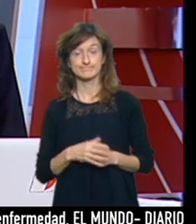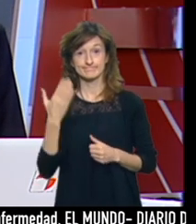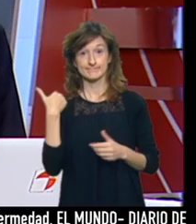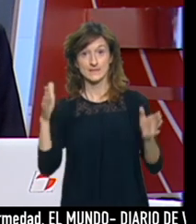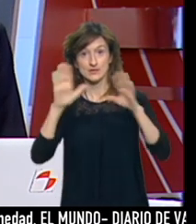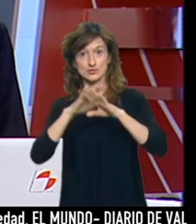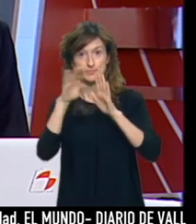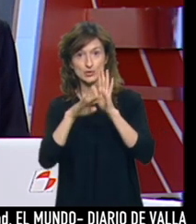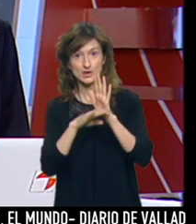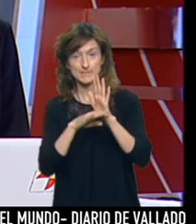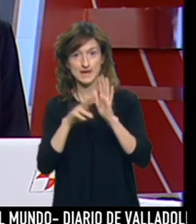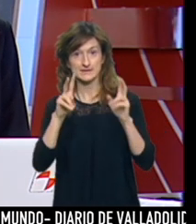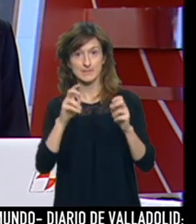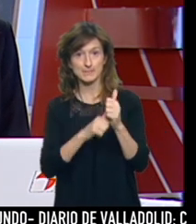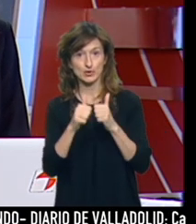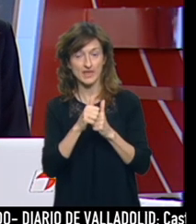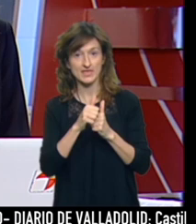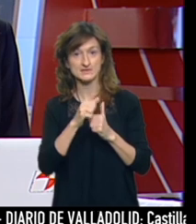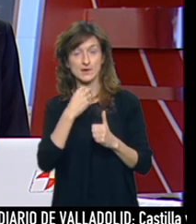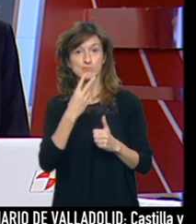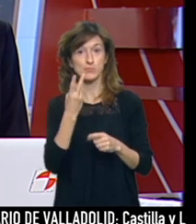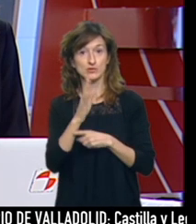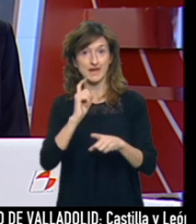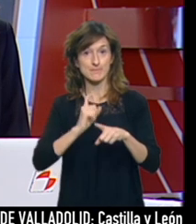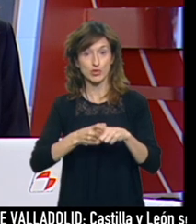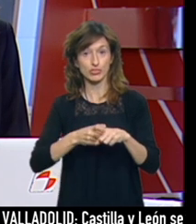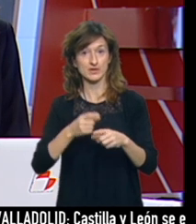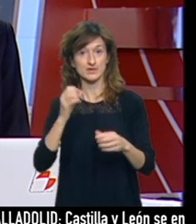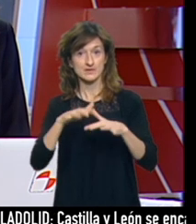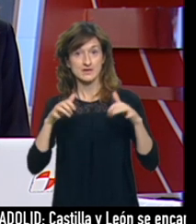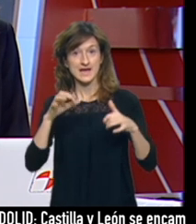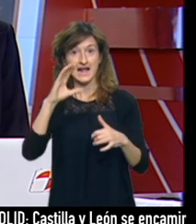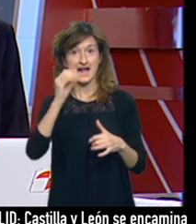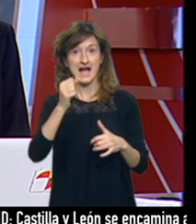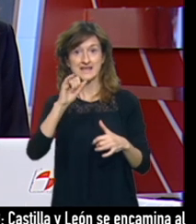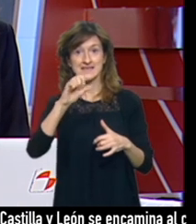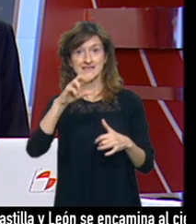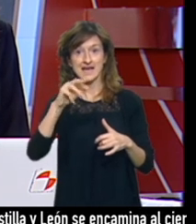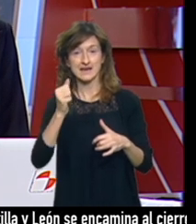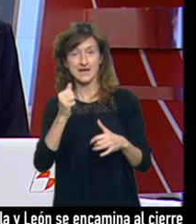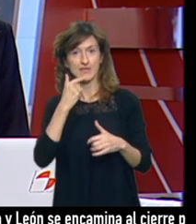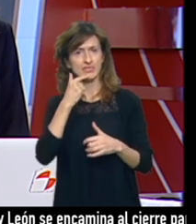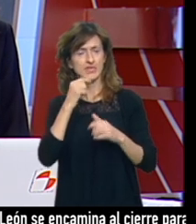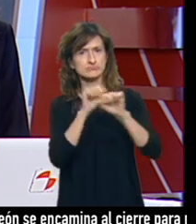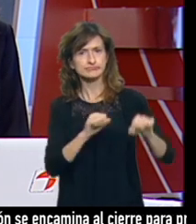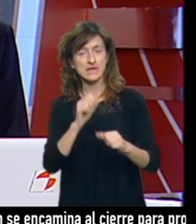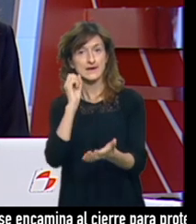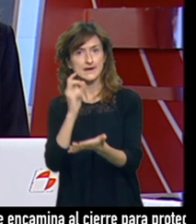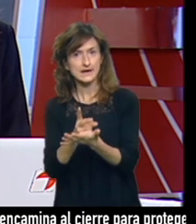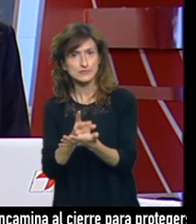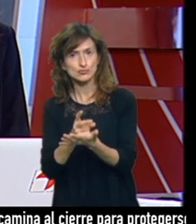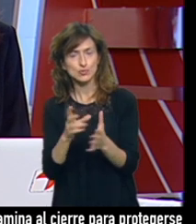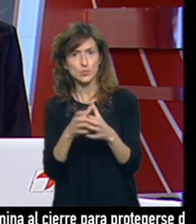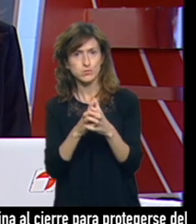Anoche en el programa Cuestión de Prioridades, la que fuera portavoz del PP en el Congreso, Cayetana Álvarez de Toledo, defendió que el reto de su